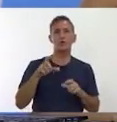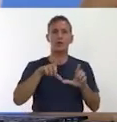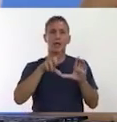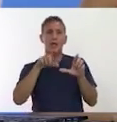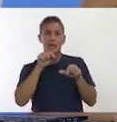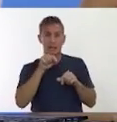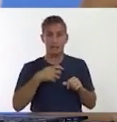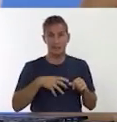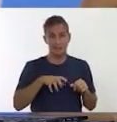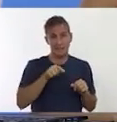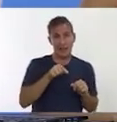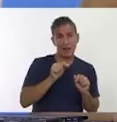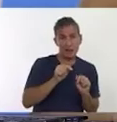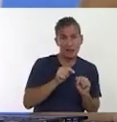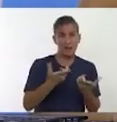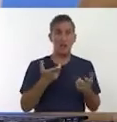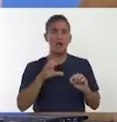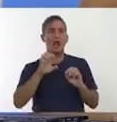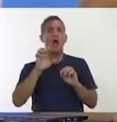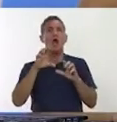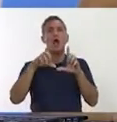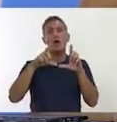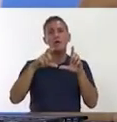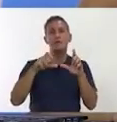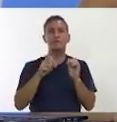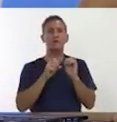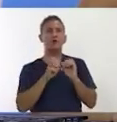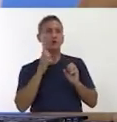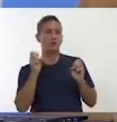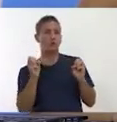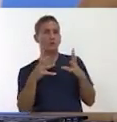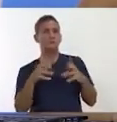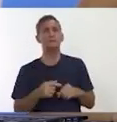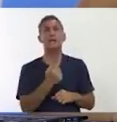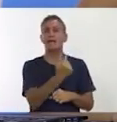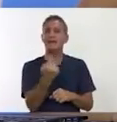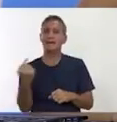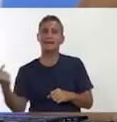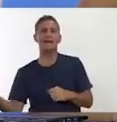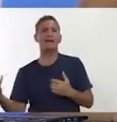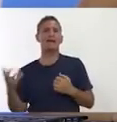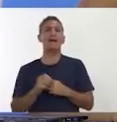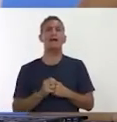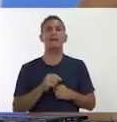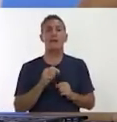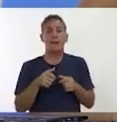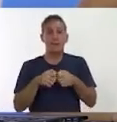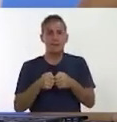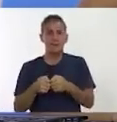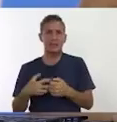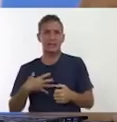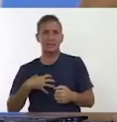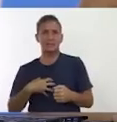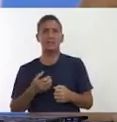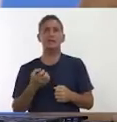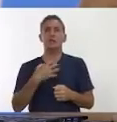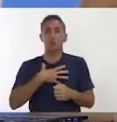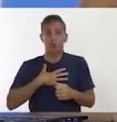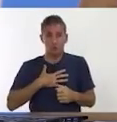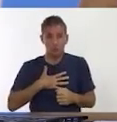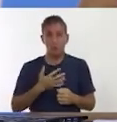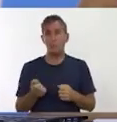que ocurre el fotoefecto, que cada metal tiene su propia frecuencia